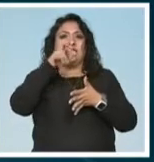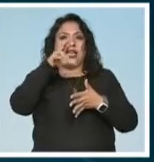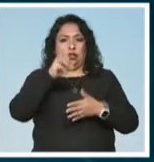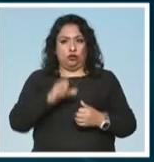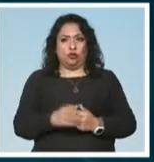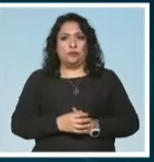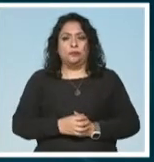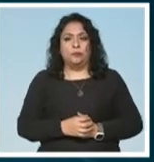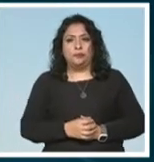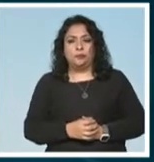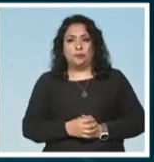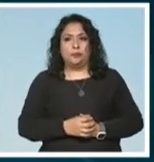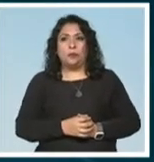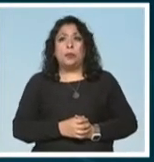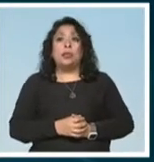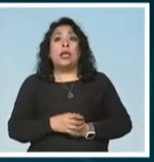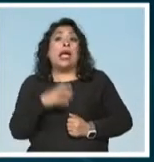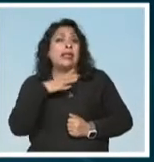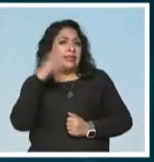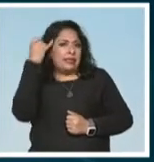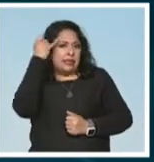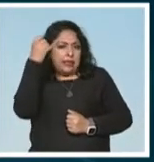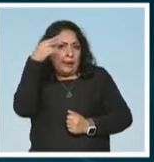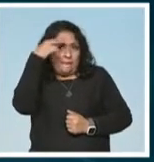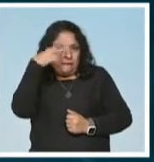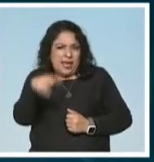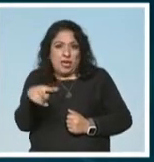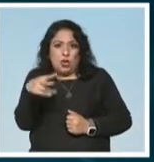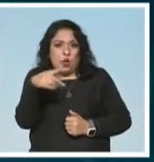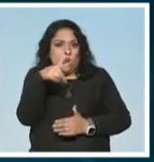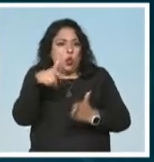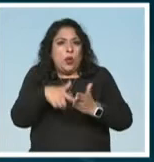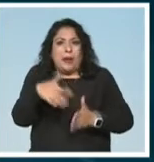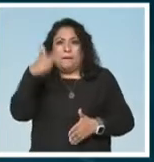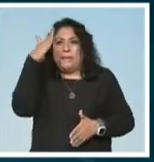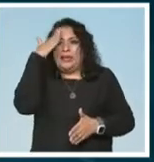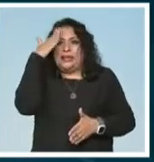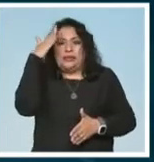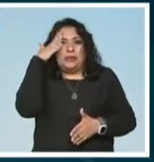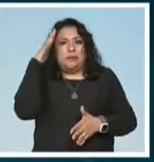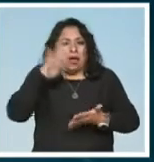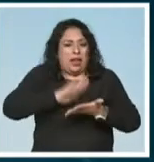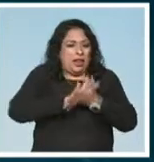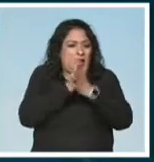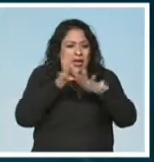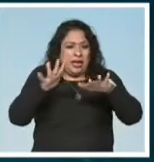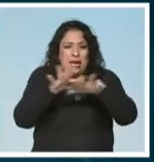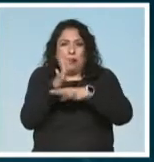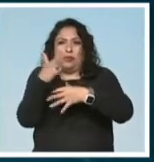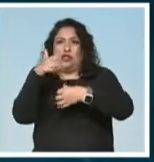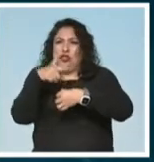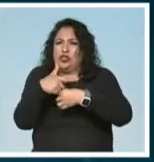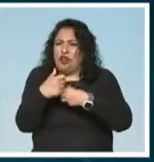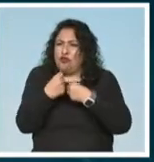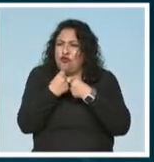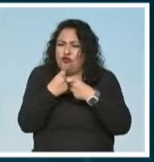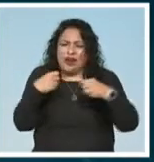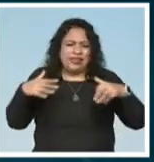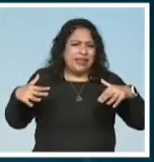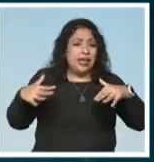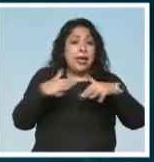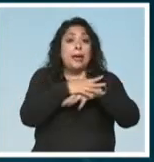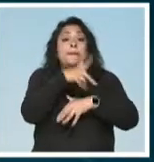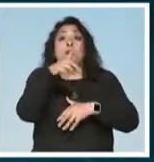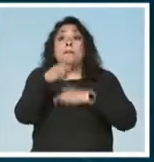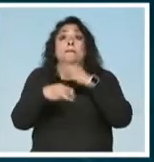Siqueiros. Había la idea de que México era el epicentro de una transformación social profundísima que al